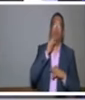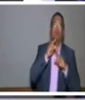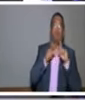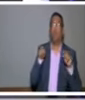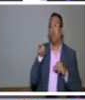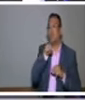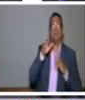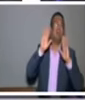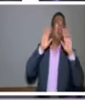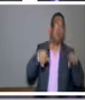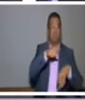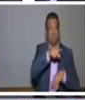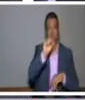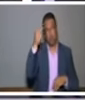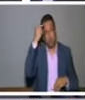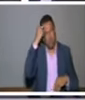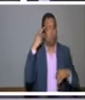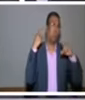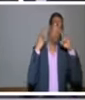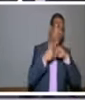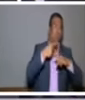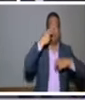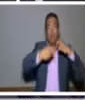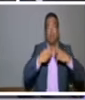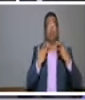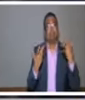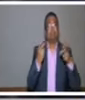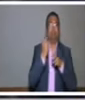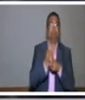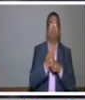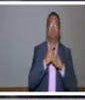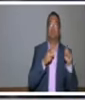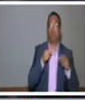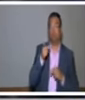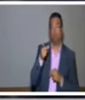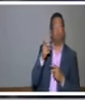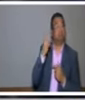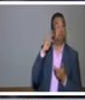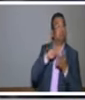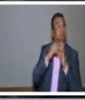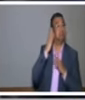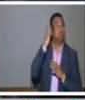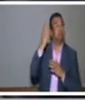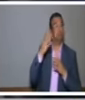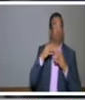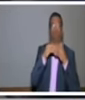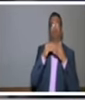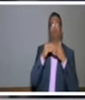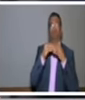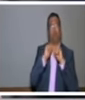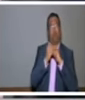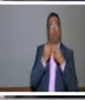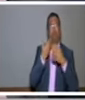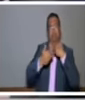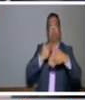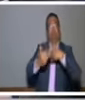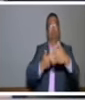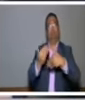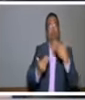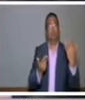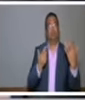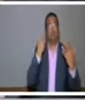eso es una traba para el desarrollo económico. ¿Su administración flexibilizaría el ambiente reglamentado